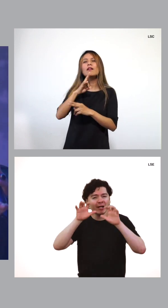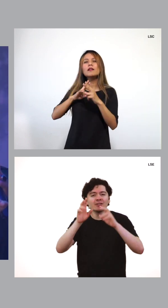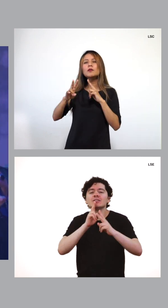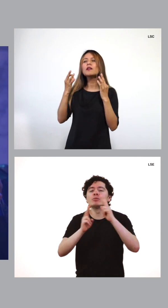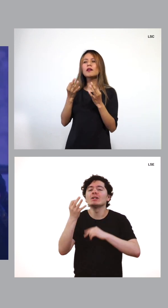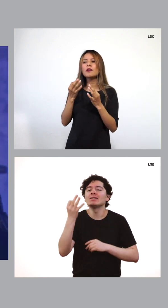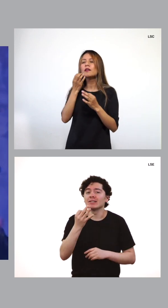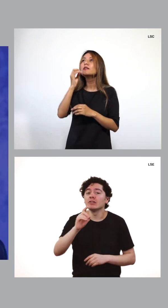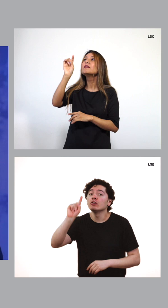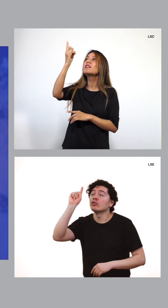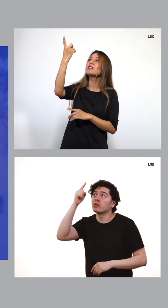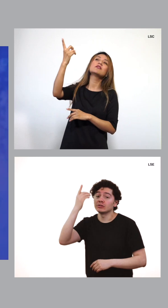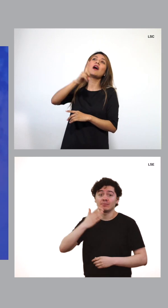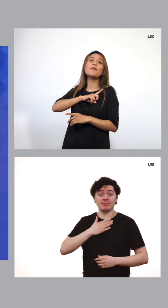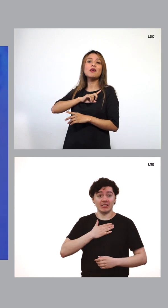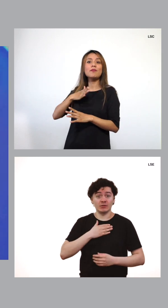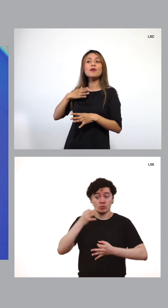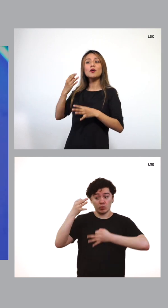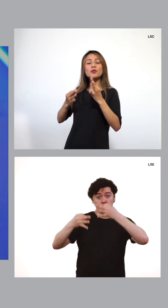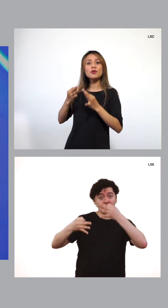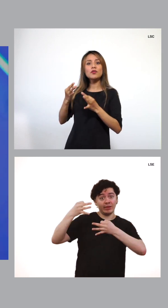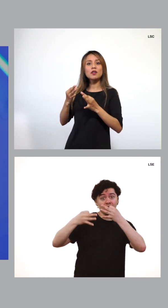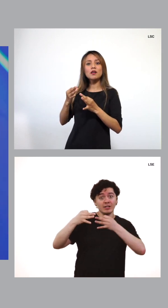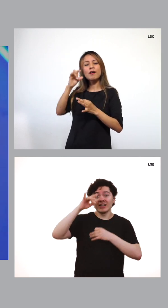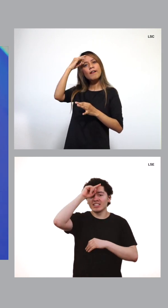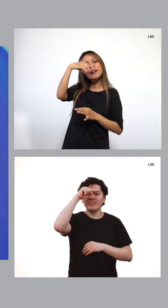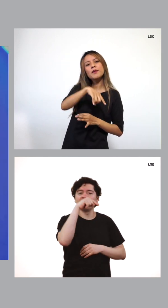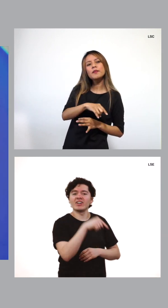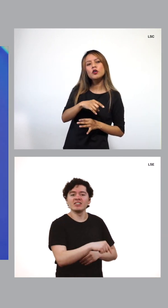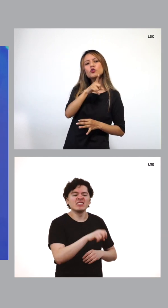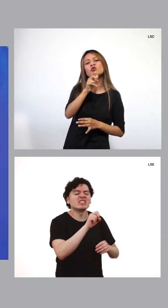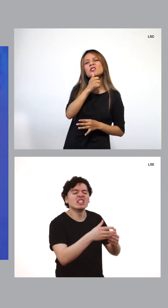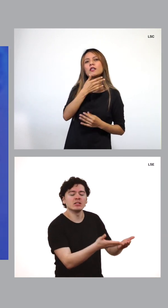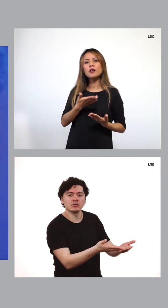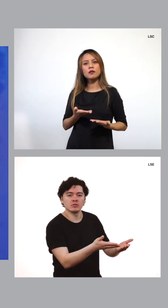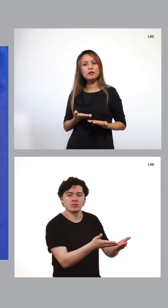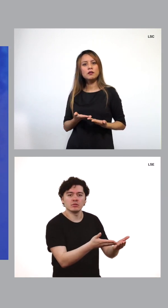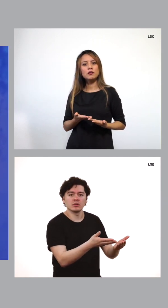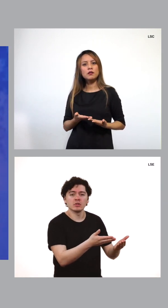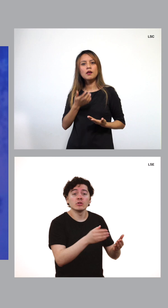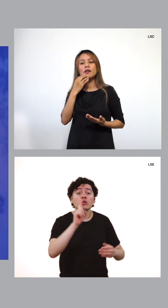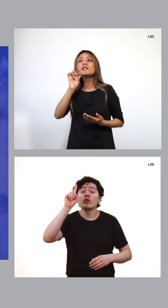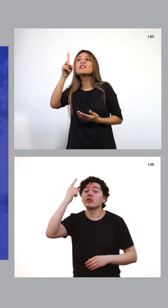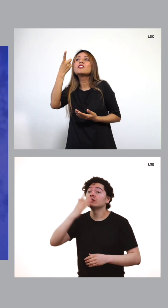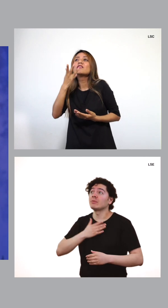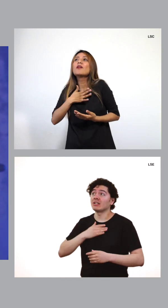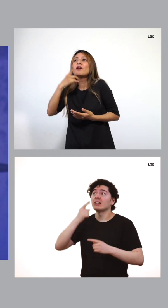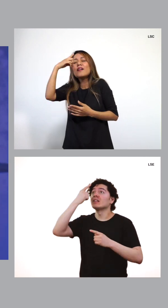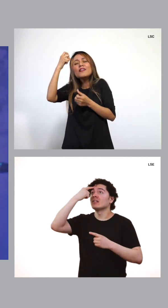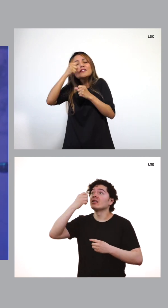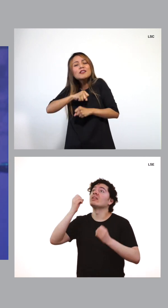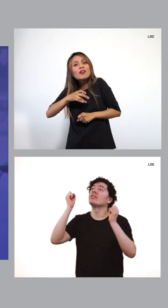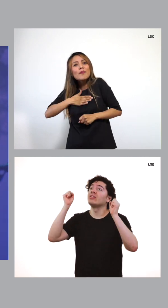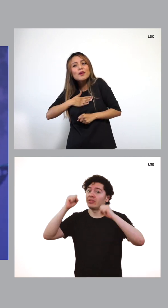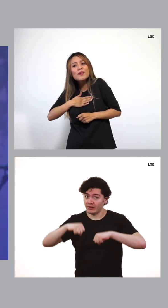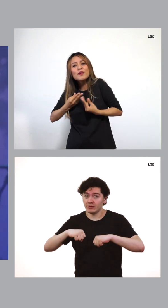Dios me justifica, ¿quién eres tú para acusar? Si Dios decidió levantarme, ¿quién